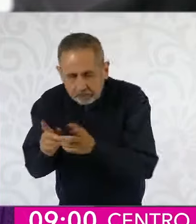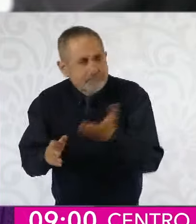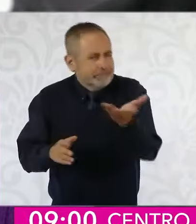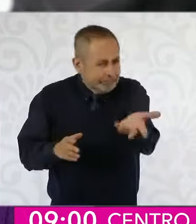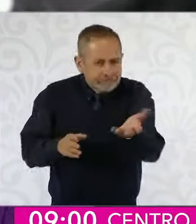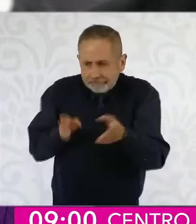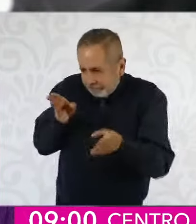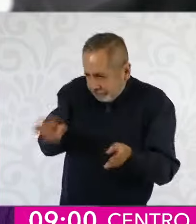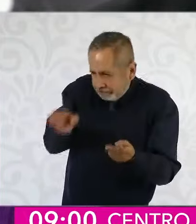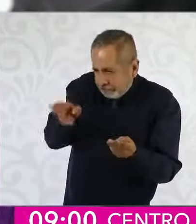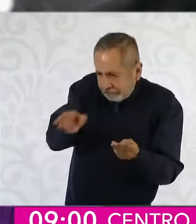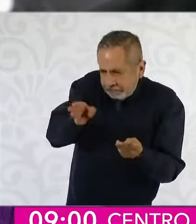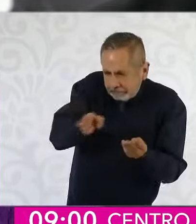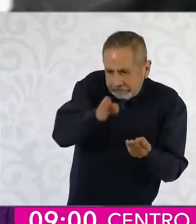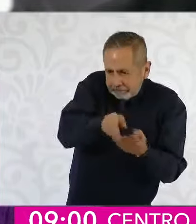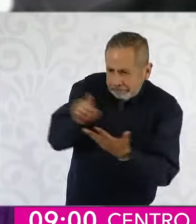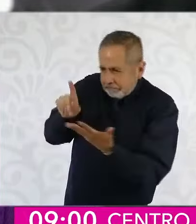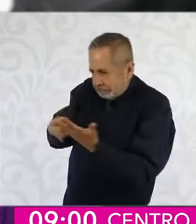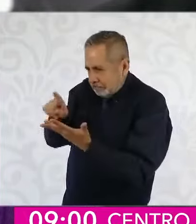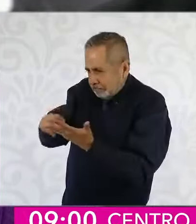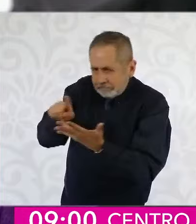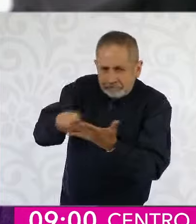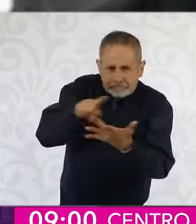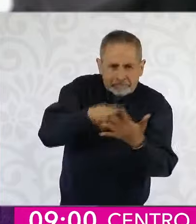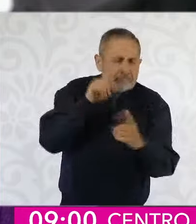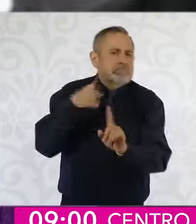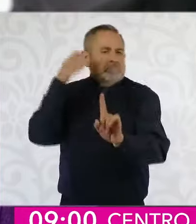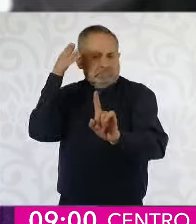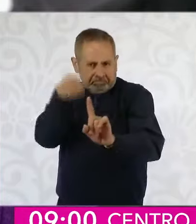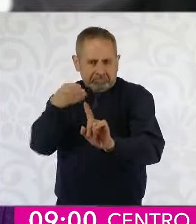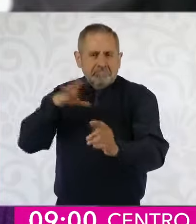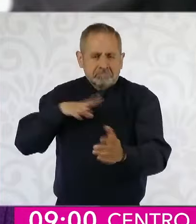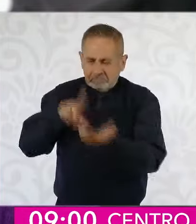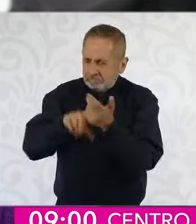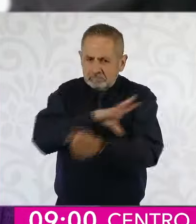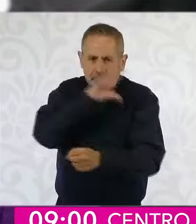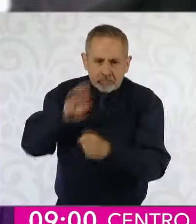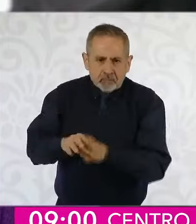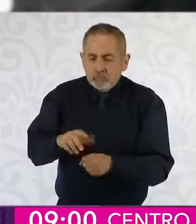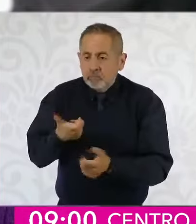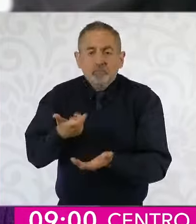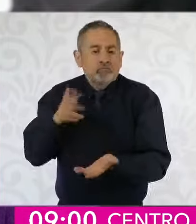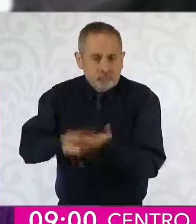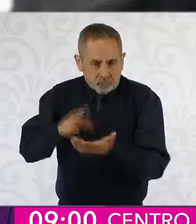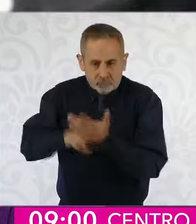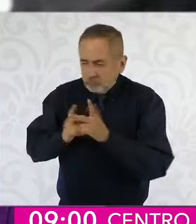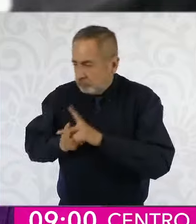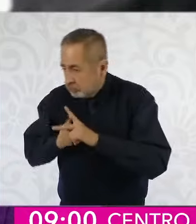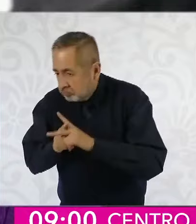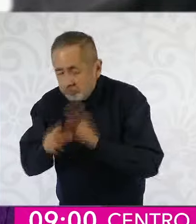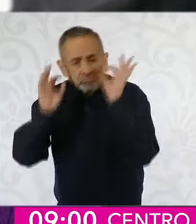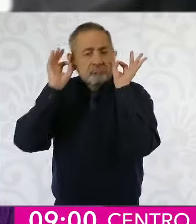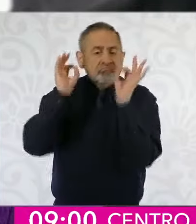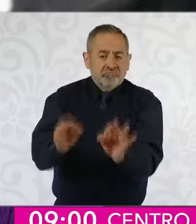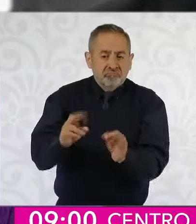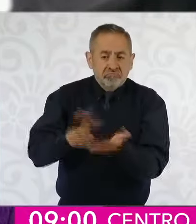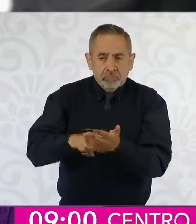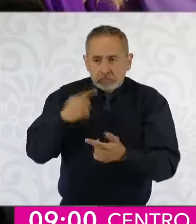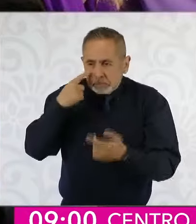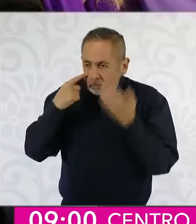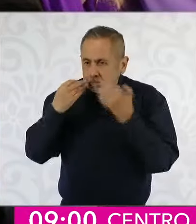de los sectores les podemos dar metas específicas que se tienen, que son cuantitativas, pero que en muchos casos también